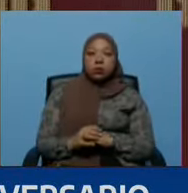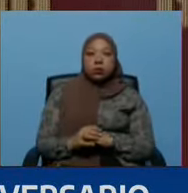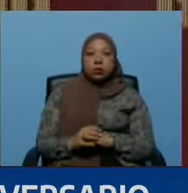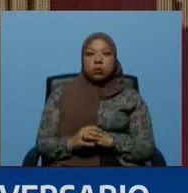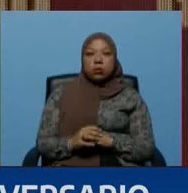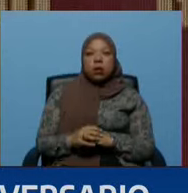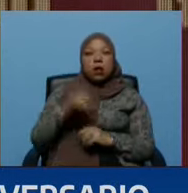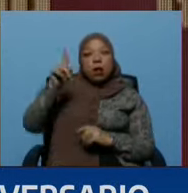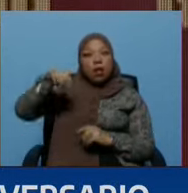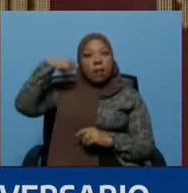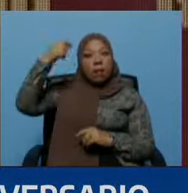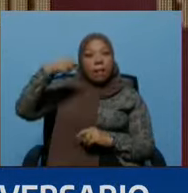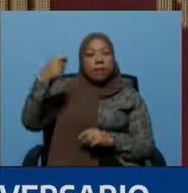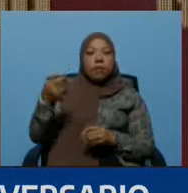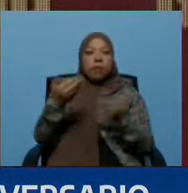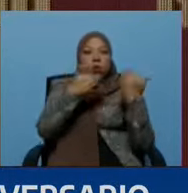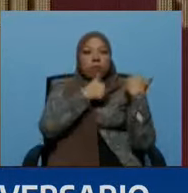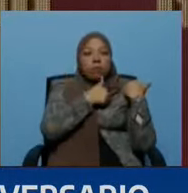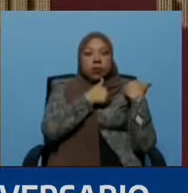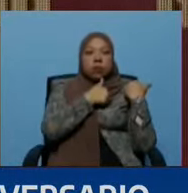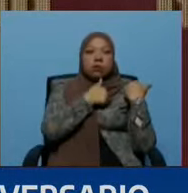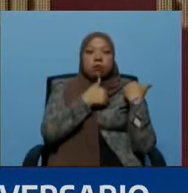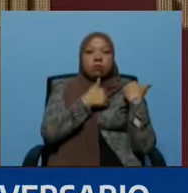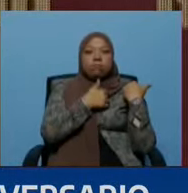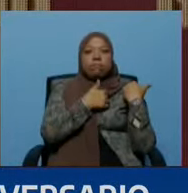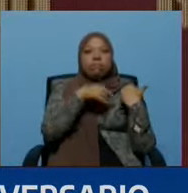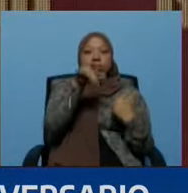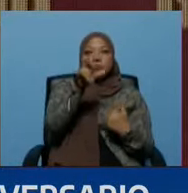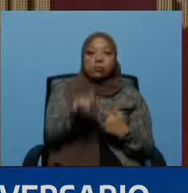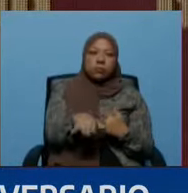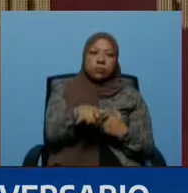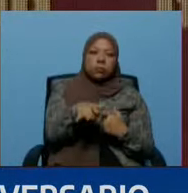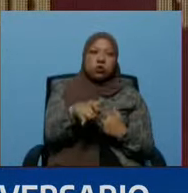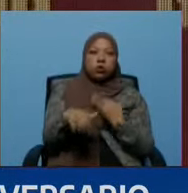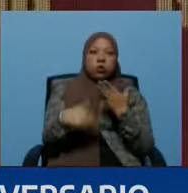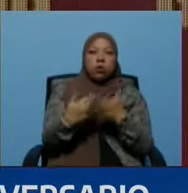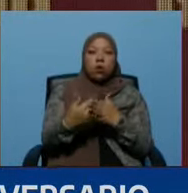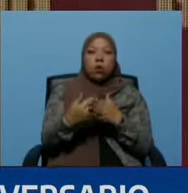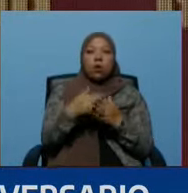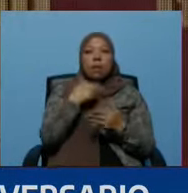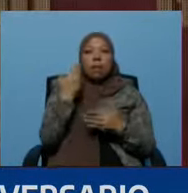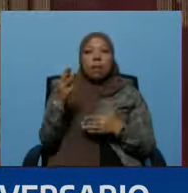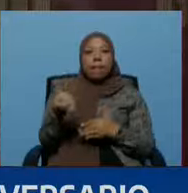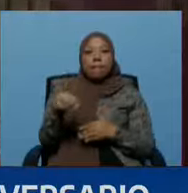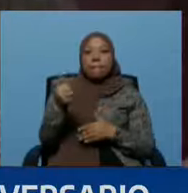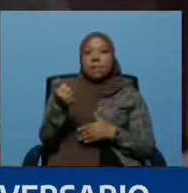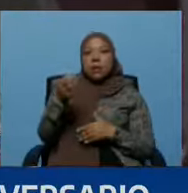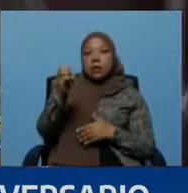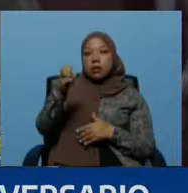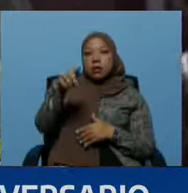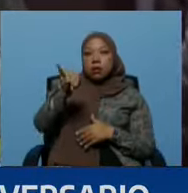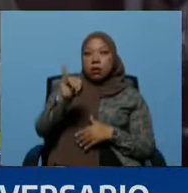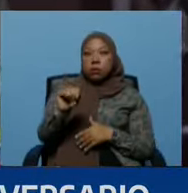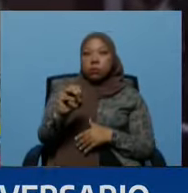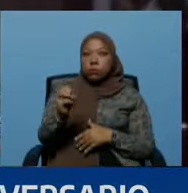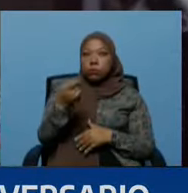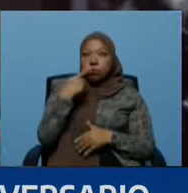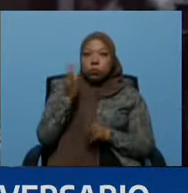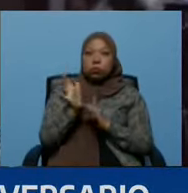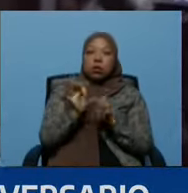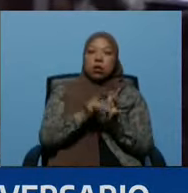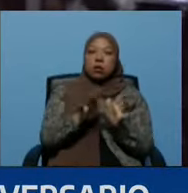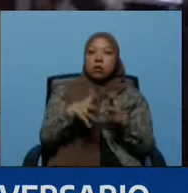Hay películas que han representado esta escena de Mateo, que relata Mateo en la Biblia.